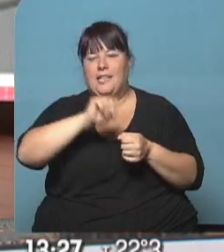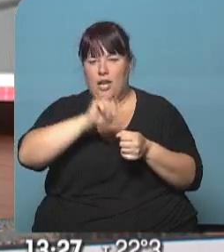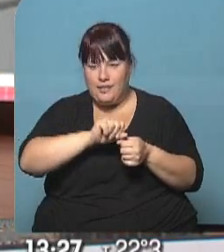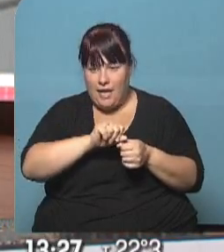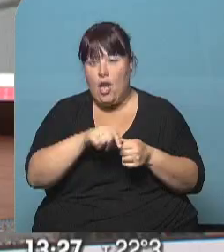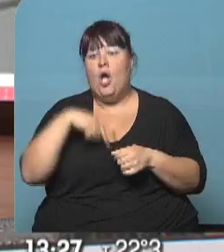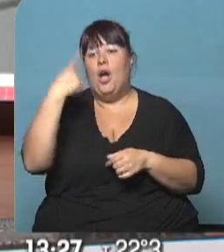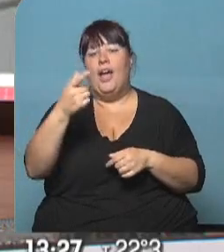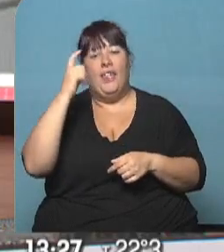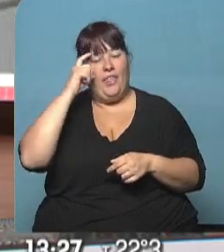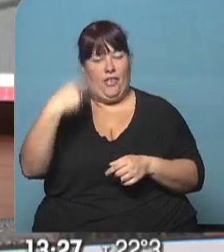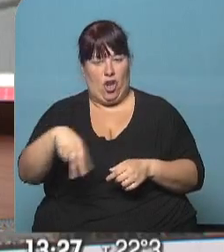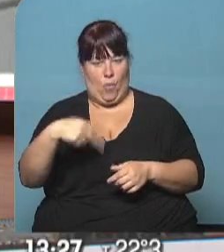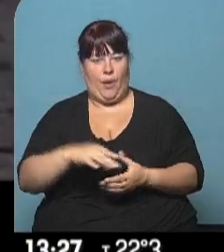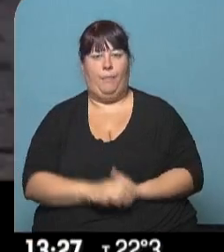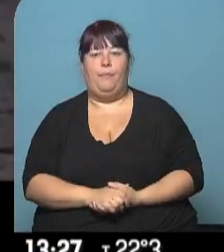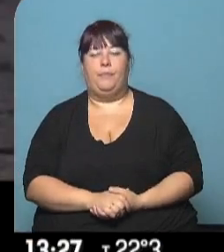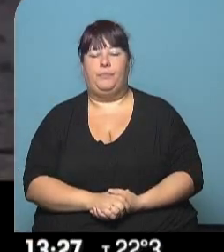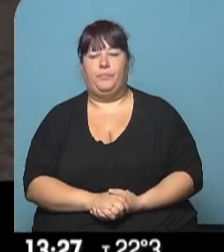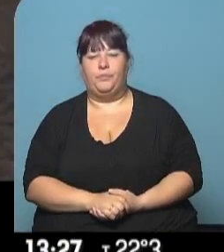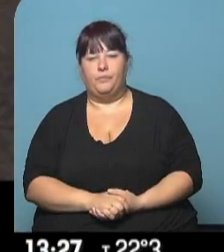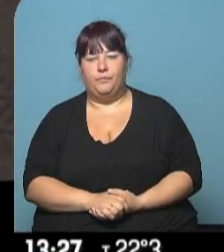Estero para el próximo 10 de noviembre.